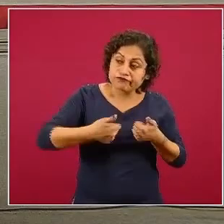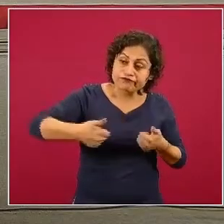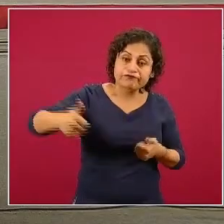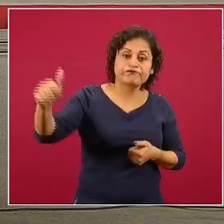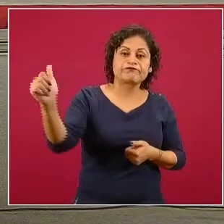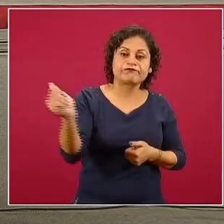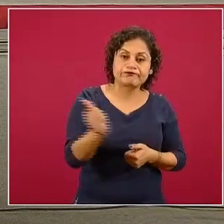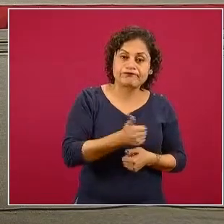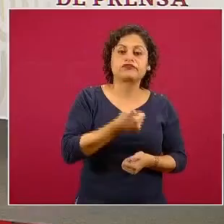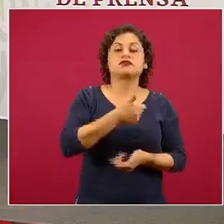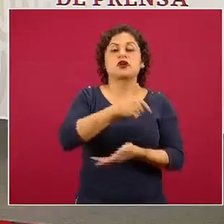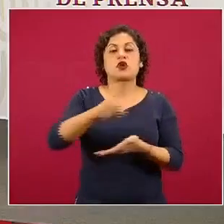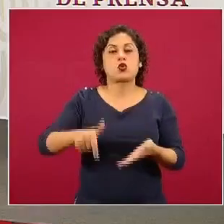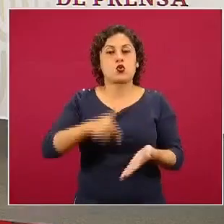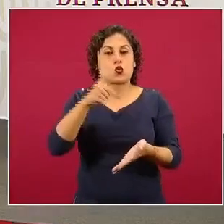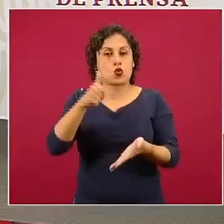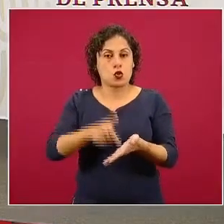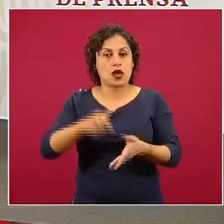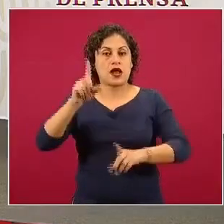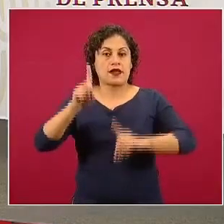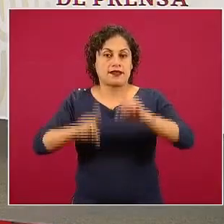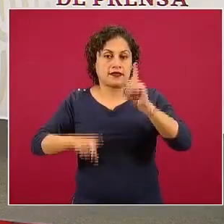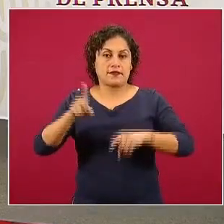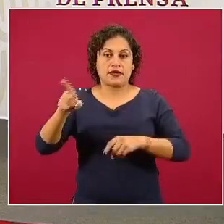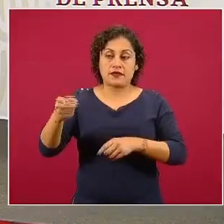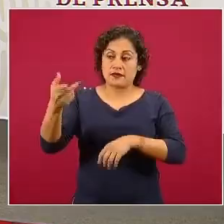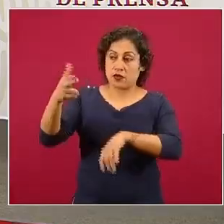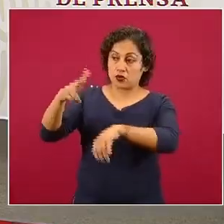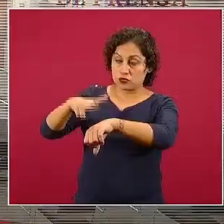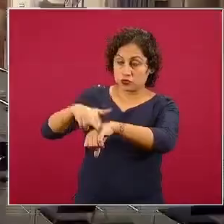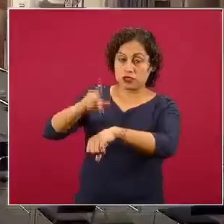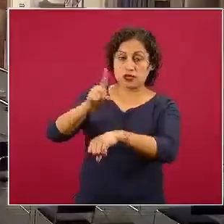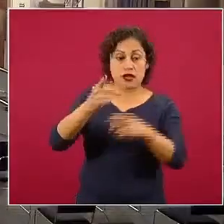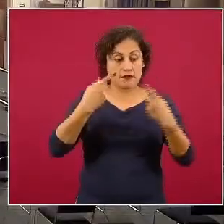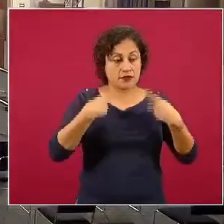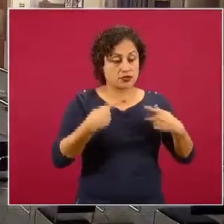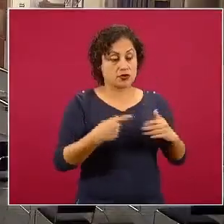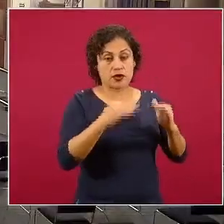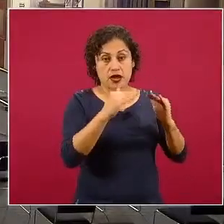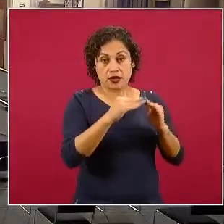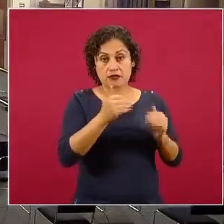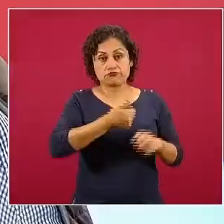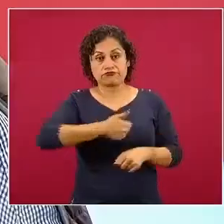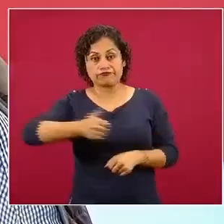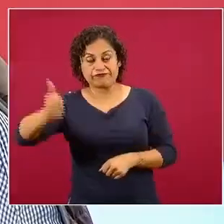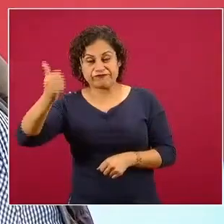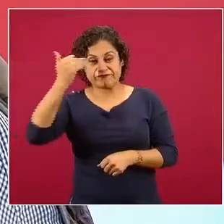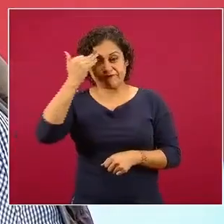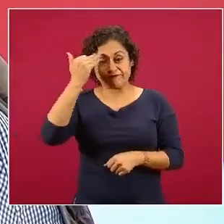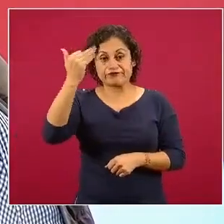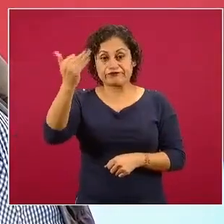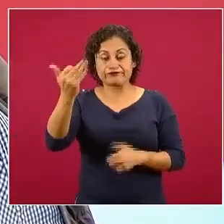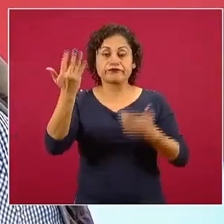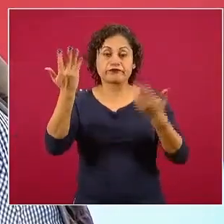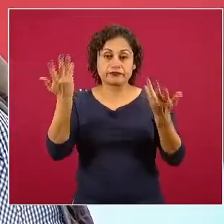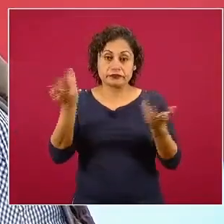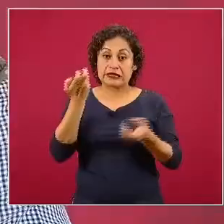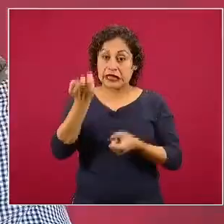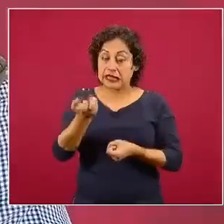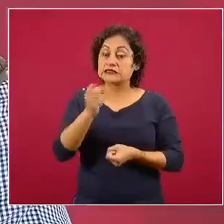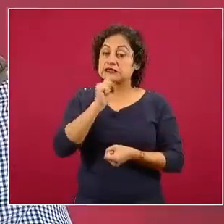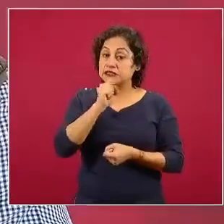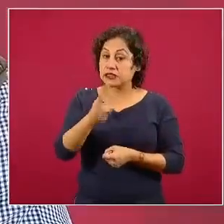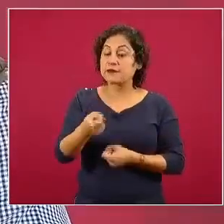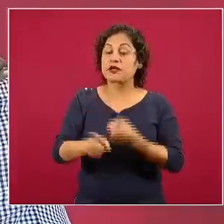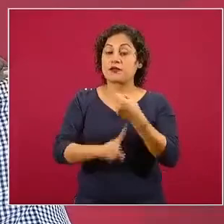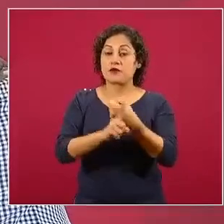existen geográficamente hablando entre el lugar donde la persona reside y la unidad de salud que en su momento